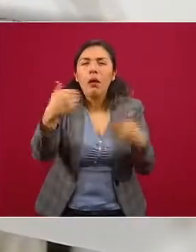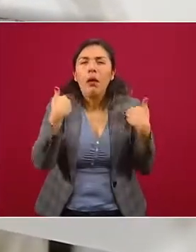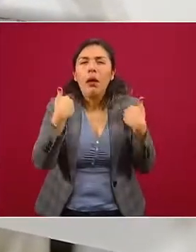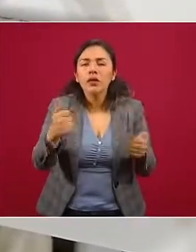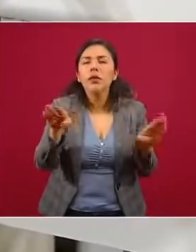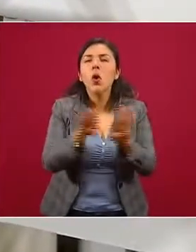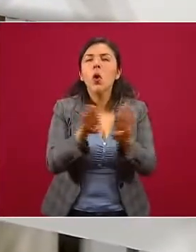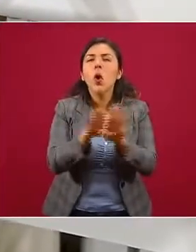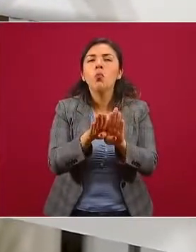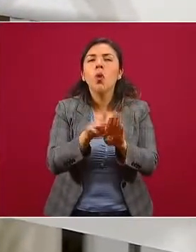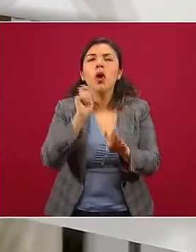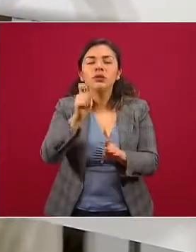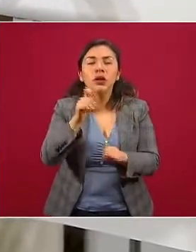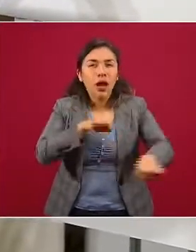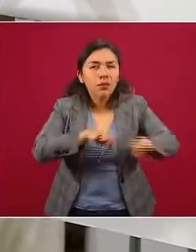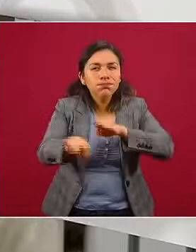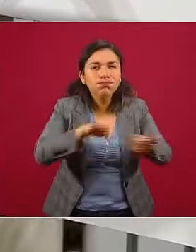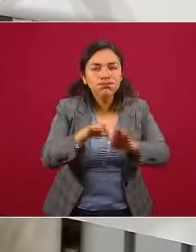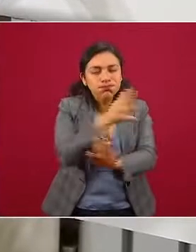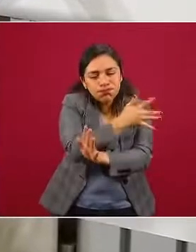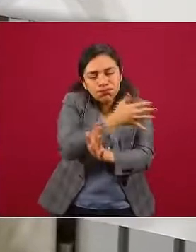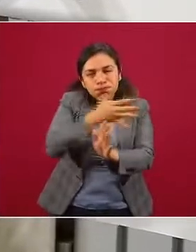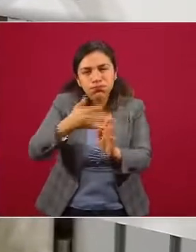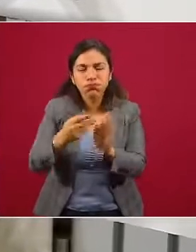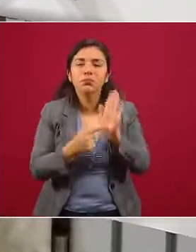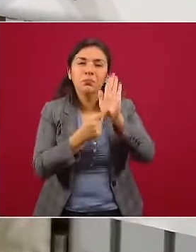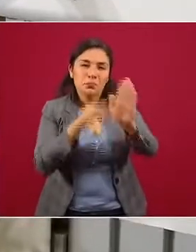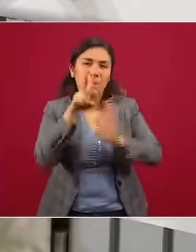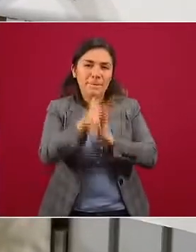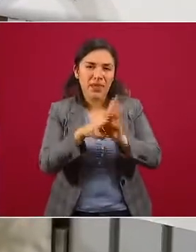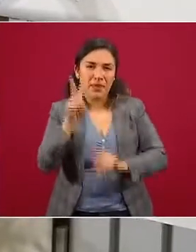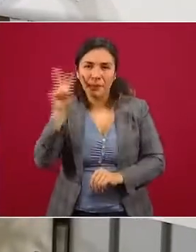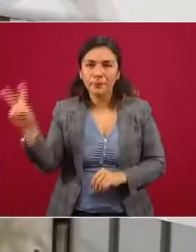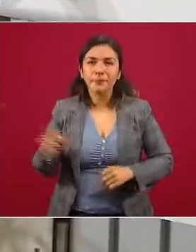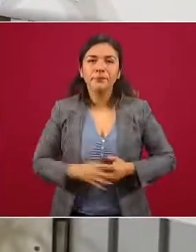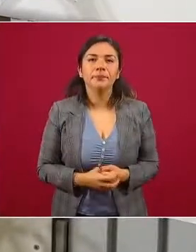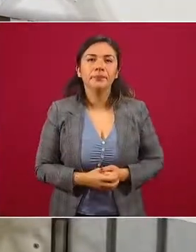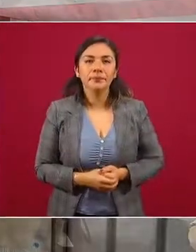todo este proceso de innovación tecnológica.